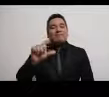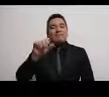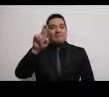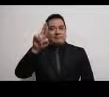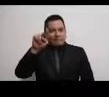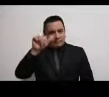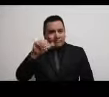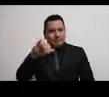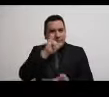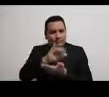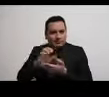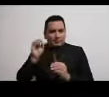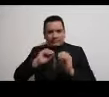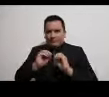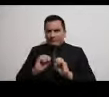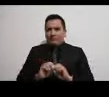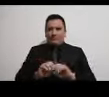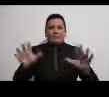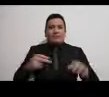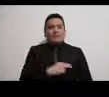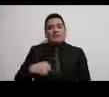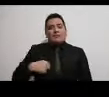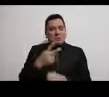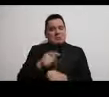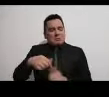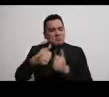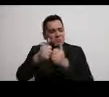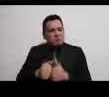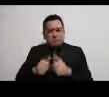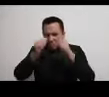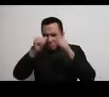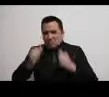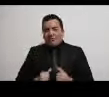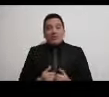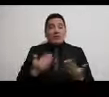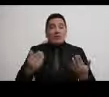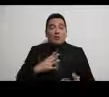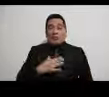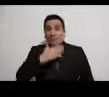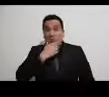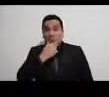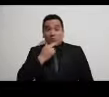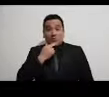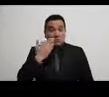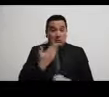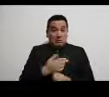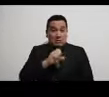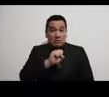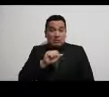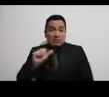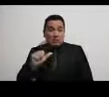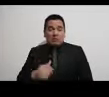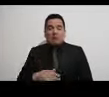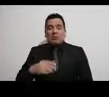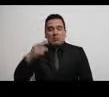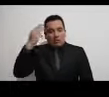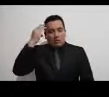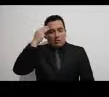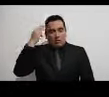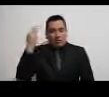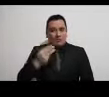del Instituto Electoral de Coahuila. Le queremos invitar a que se quede con nosotros. En esta ocasión, el secretario ejecutivo, el maestro